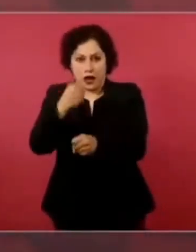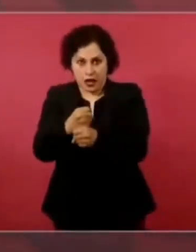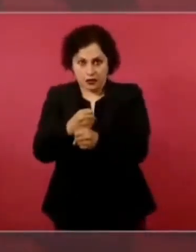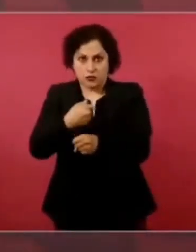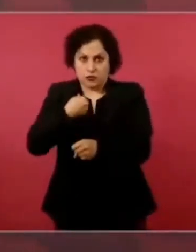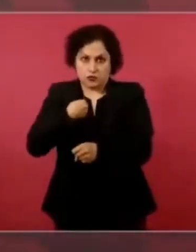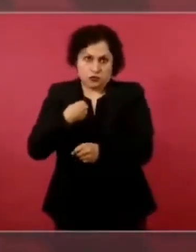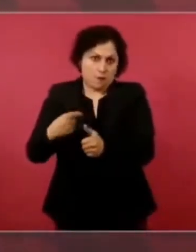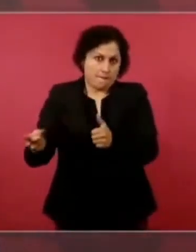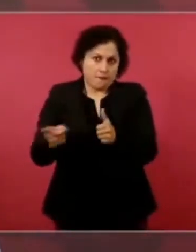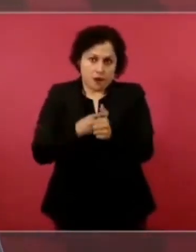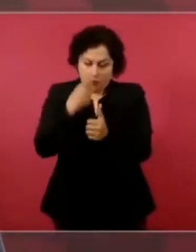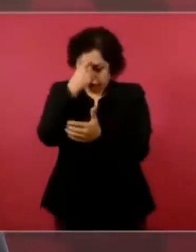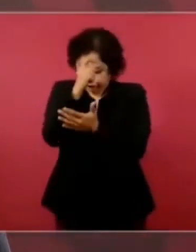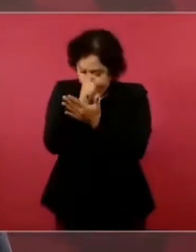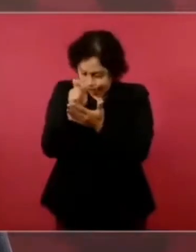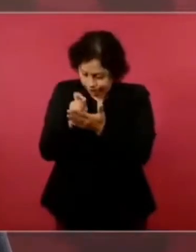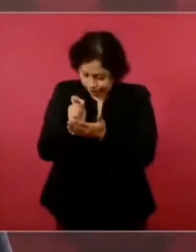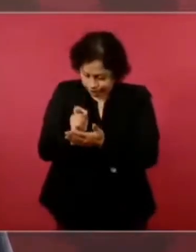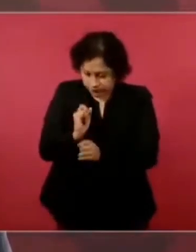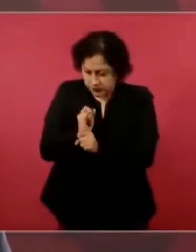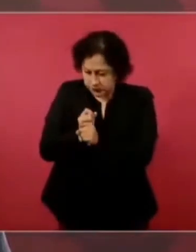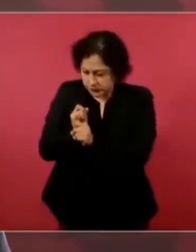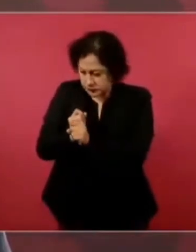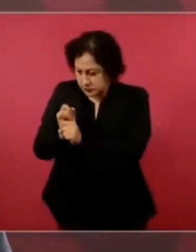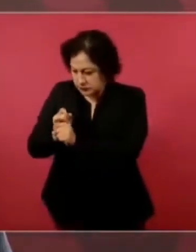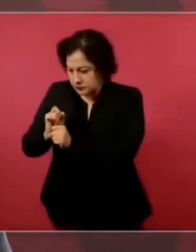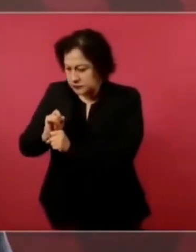termine ese libro.